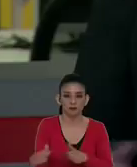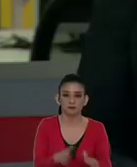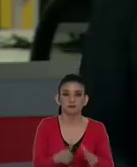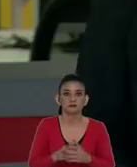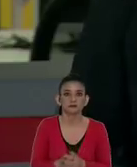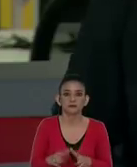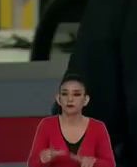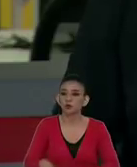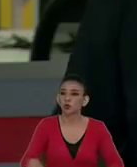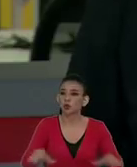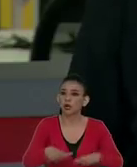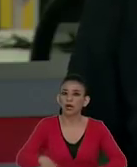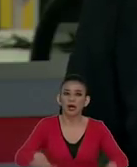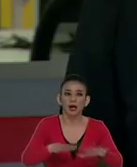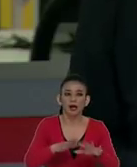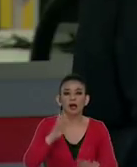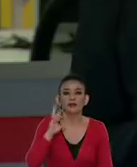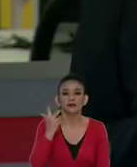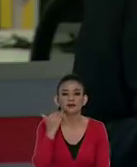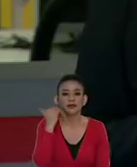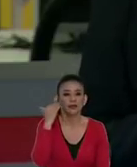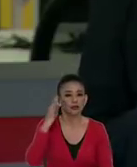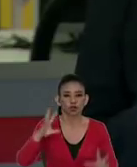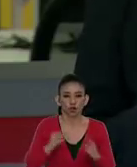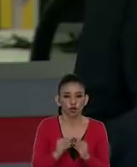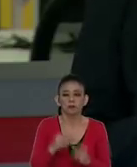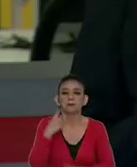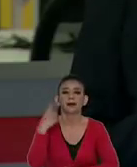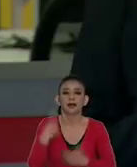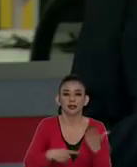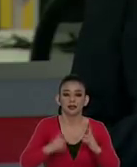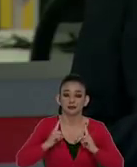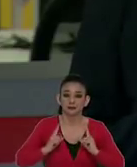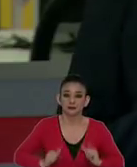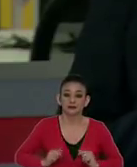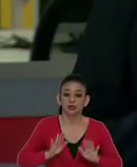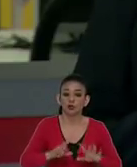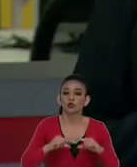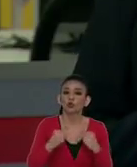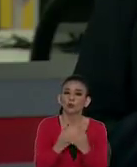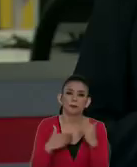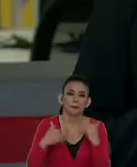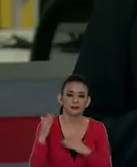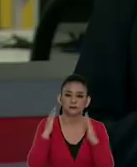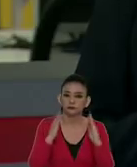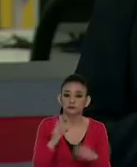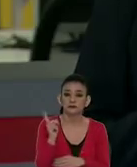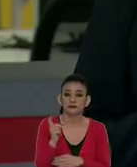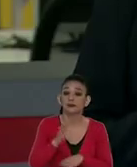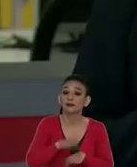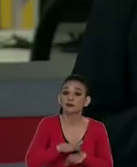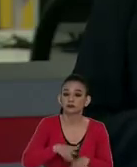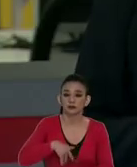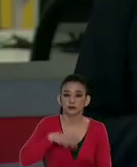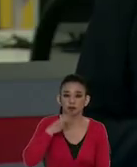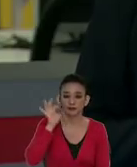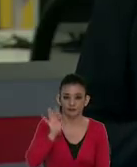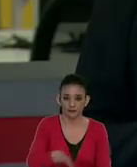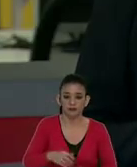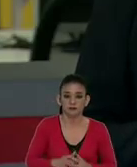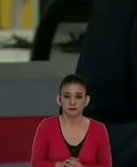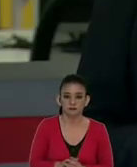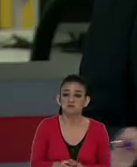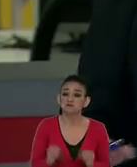centros gerontológicos. Esto para precautelar la salud de los grupos vulnerables ante el COVID-19. Estas y otras medidas